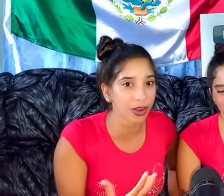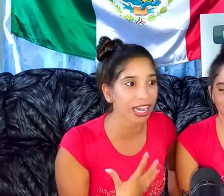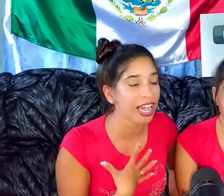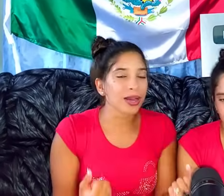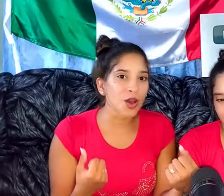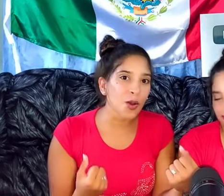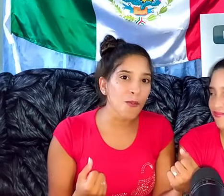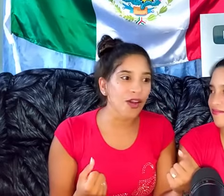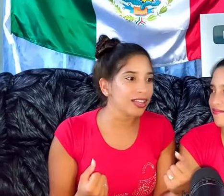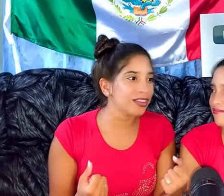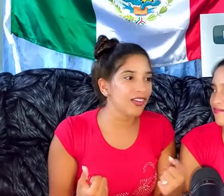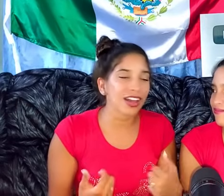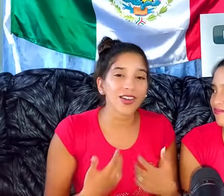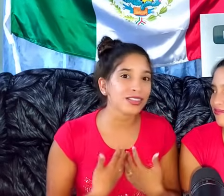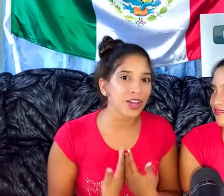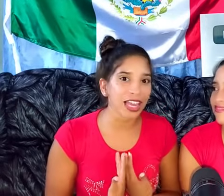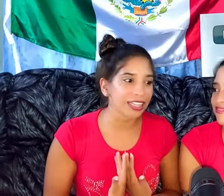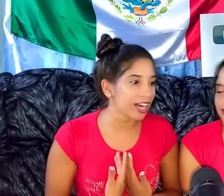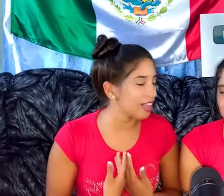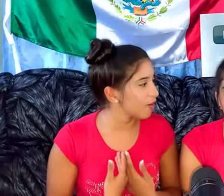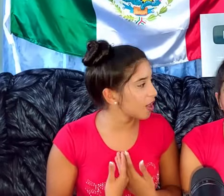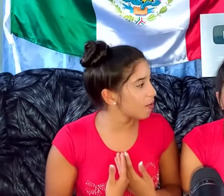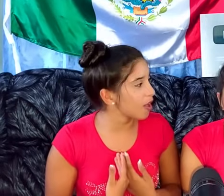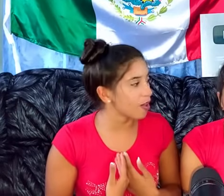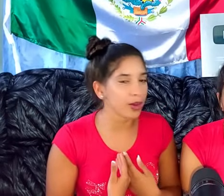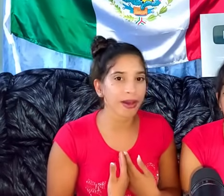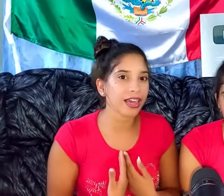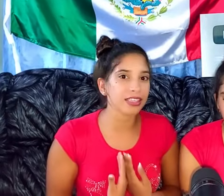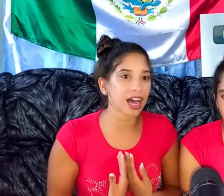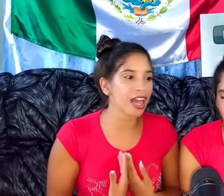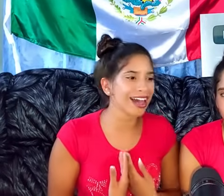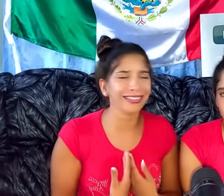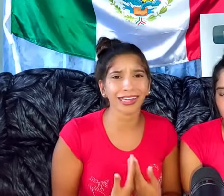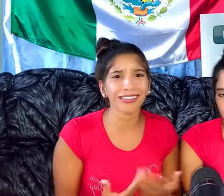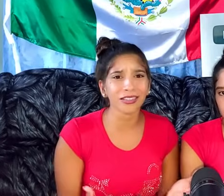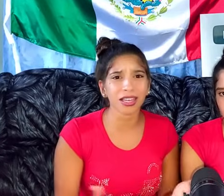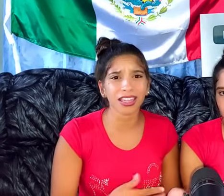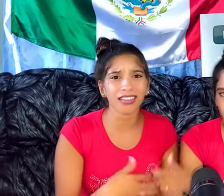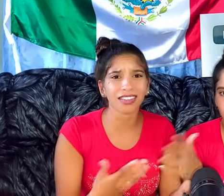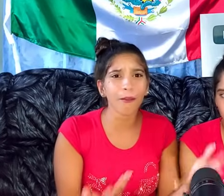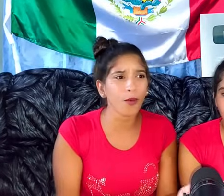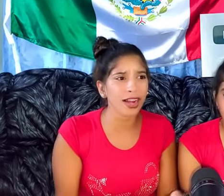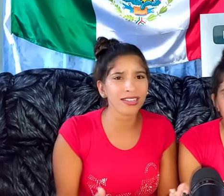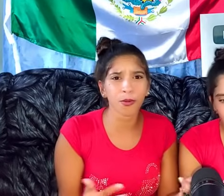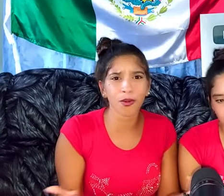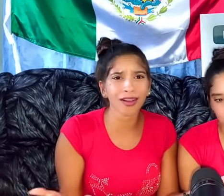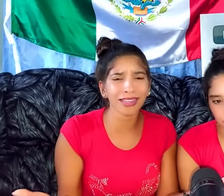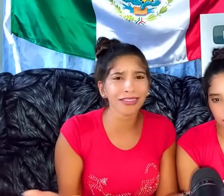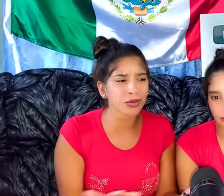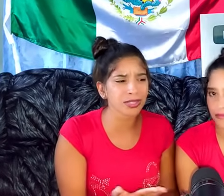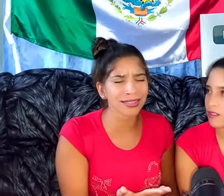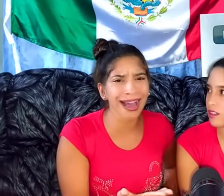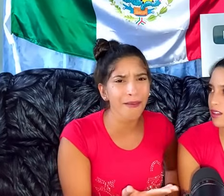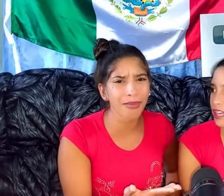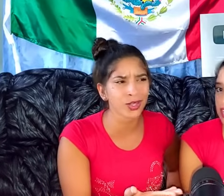cuándo? Verdad. Porque me choca un poquito con que no estoy adaptada. Un ejemplo, a que en mi país hayan tantas medidas tan buenas, se propongan